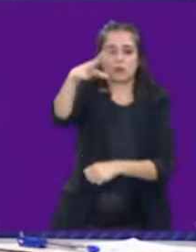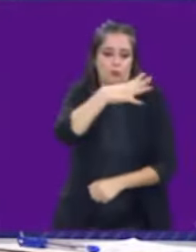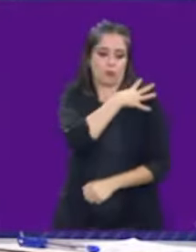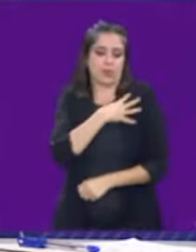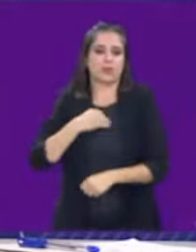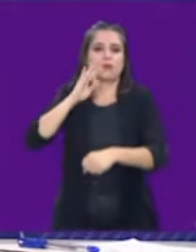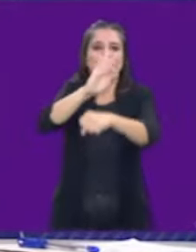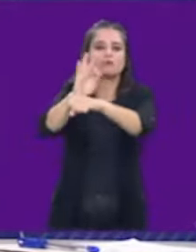y tus nietos